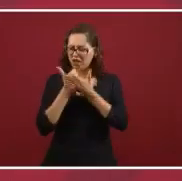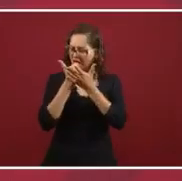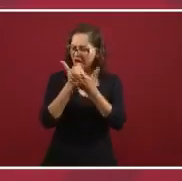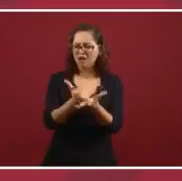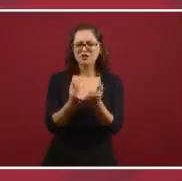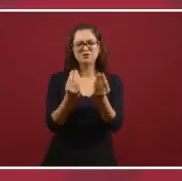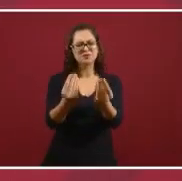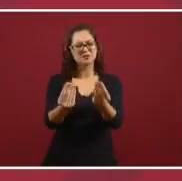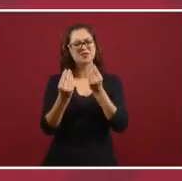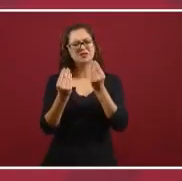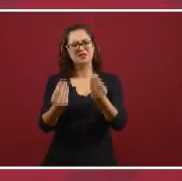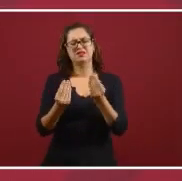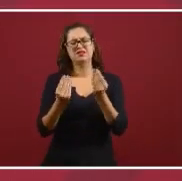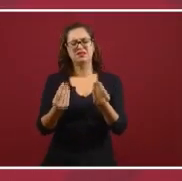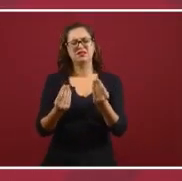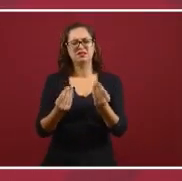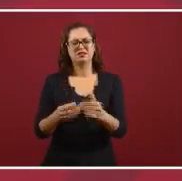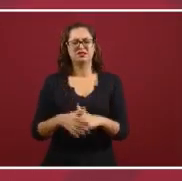mucho.